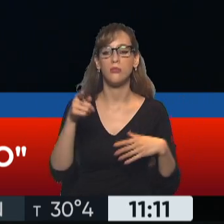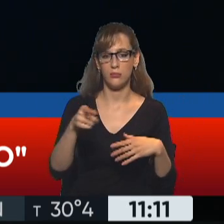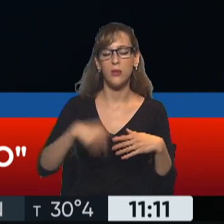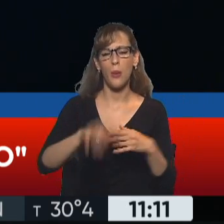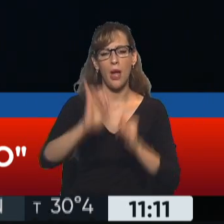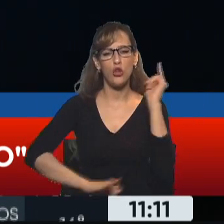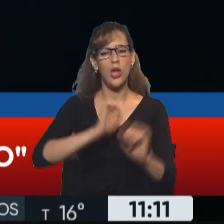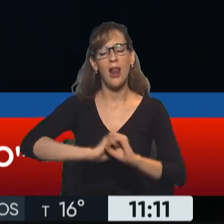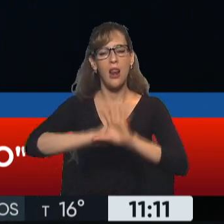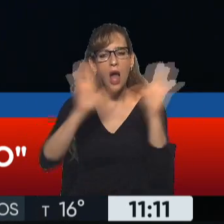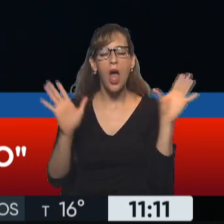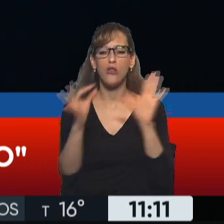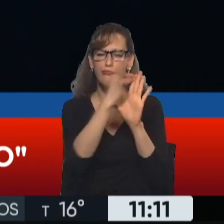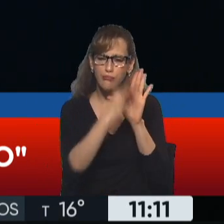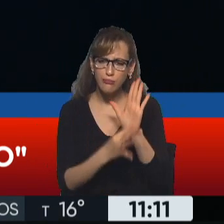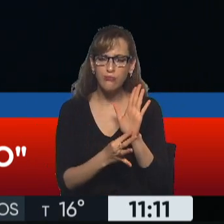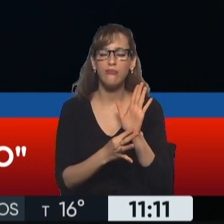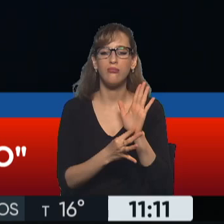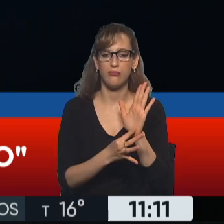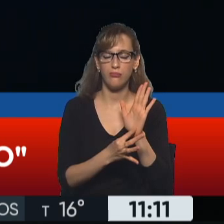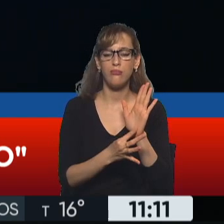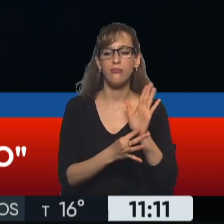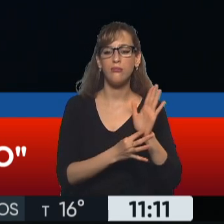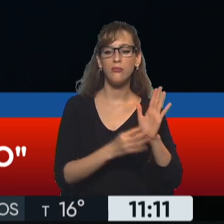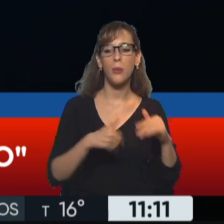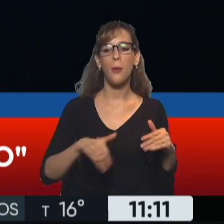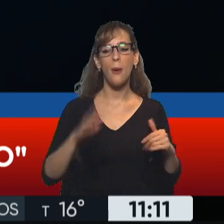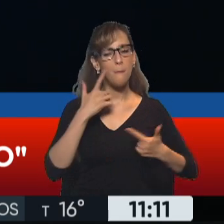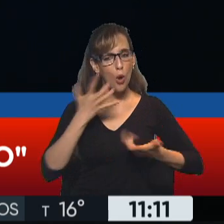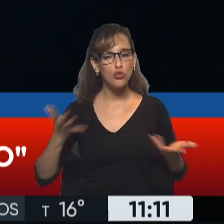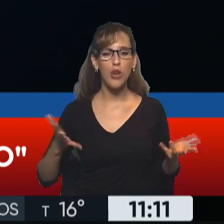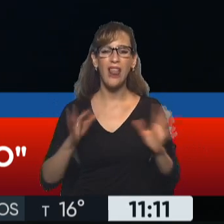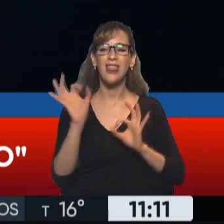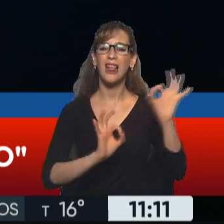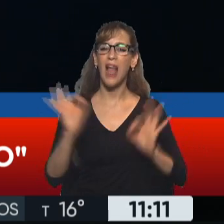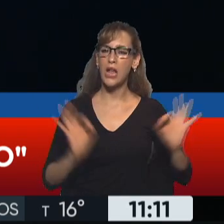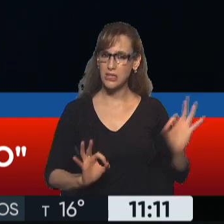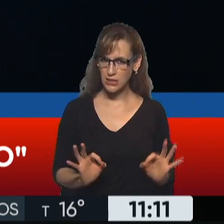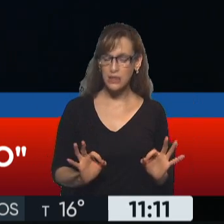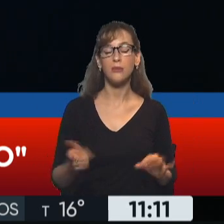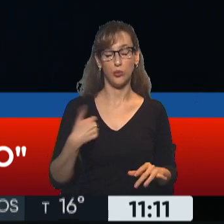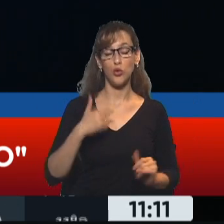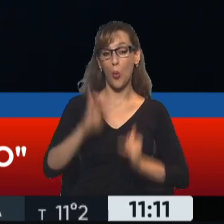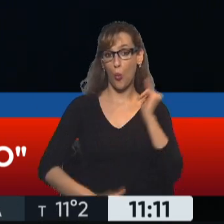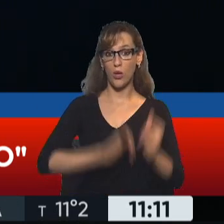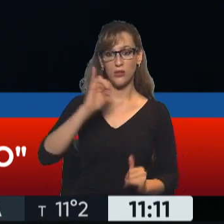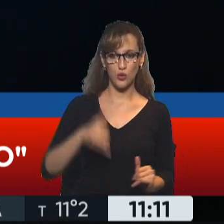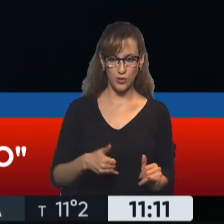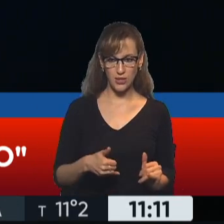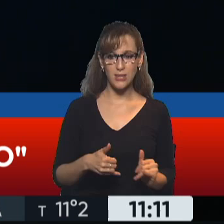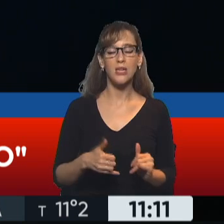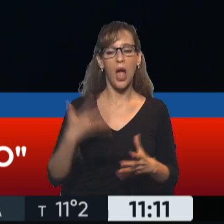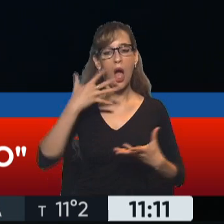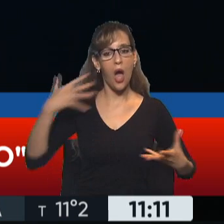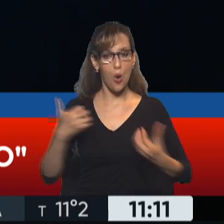por organismo, y se va a estar en un momento presentando todos los detalles. Lo que sí respondo es que hay, sobre la base de este